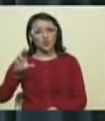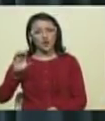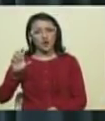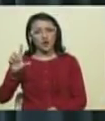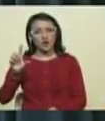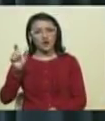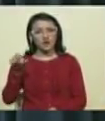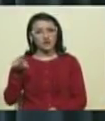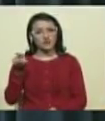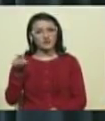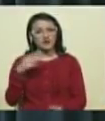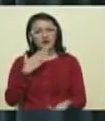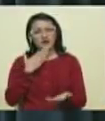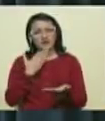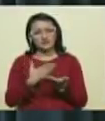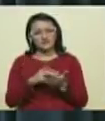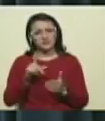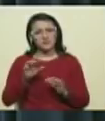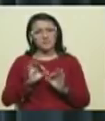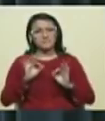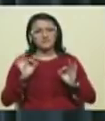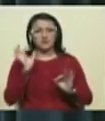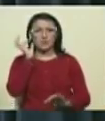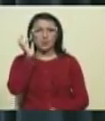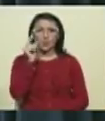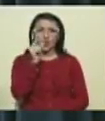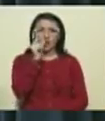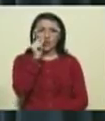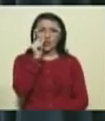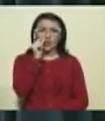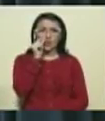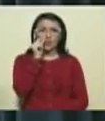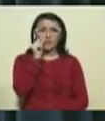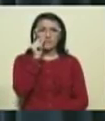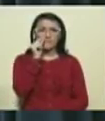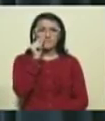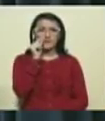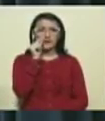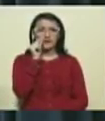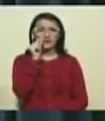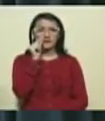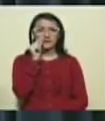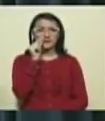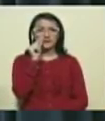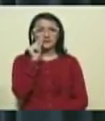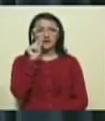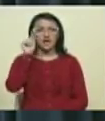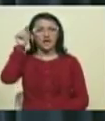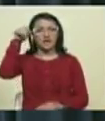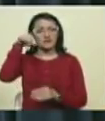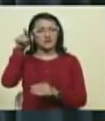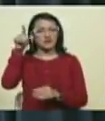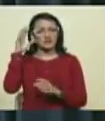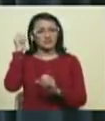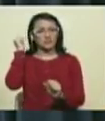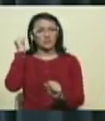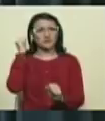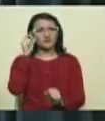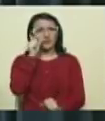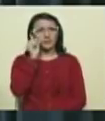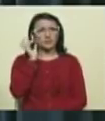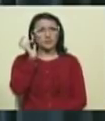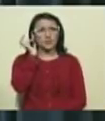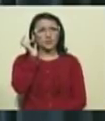muy especialmente a las mujeres y hombres que allá, en las fauces del dragón, nuestros diplomáticos y